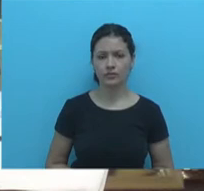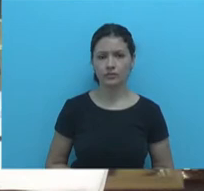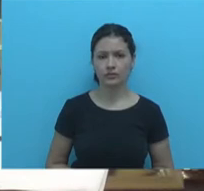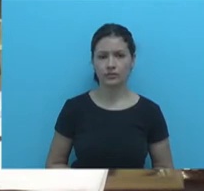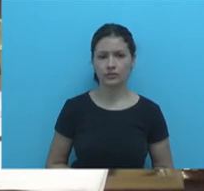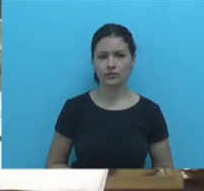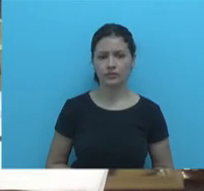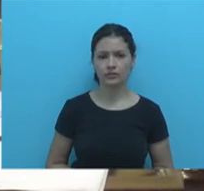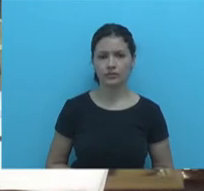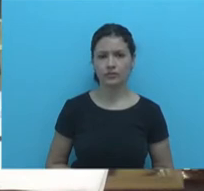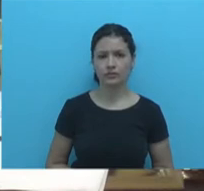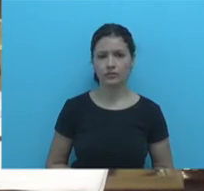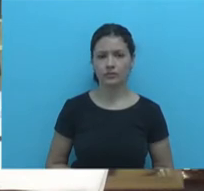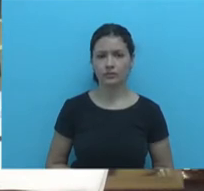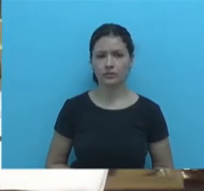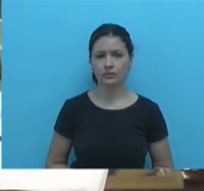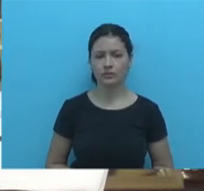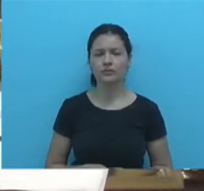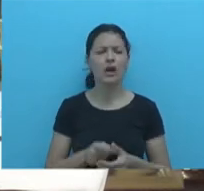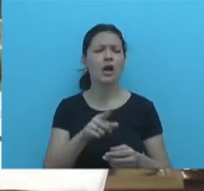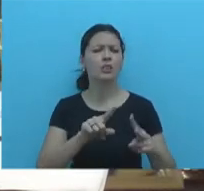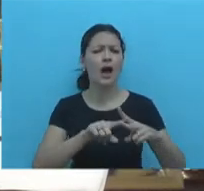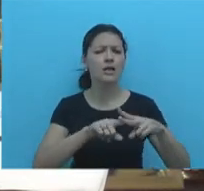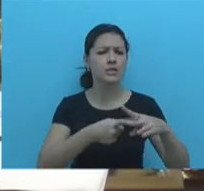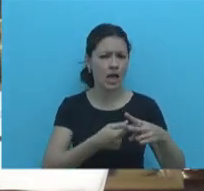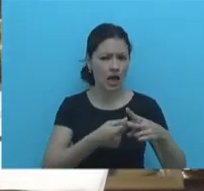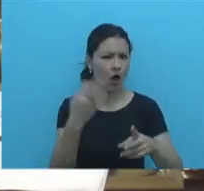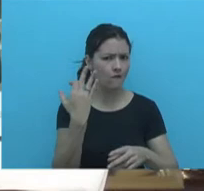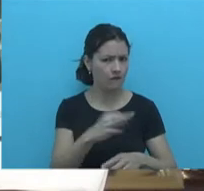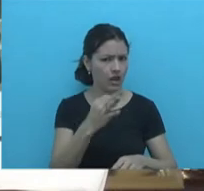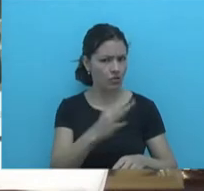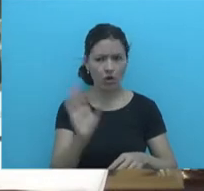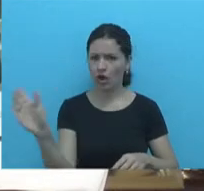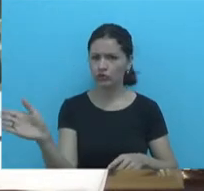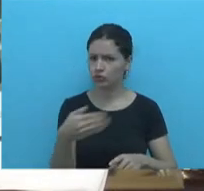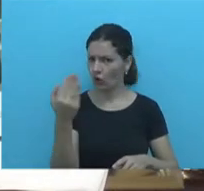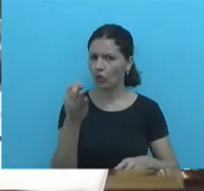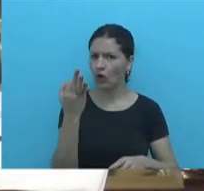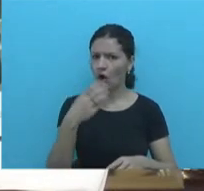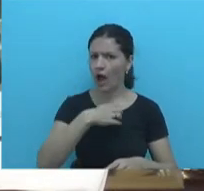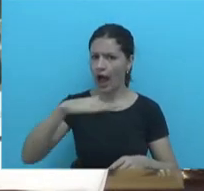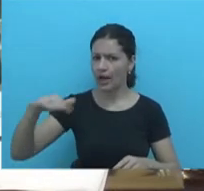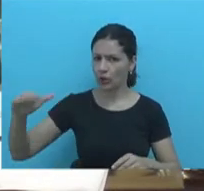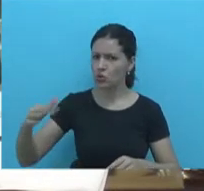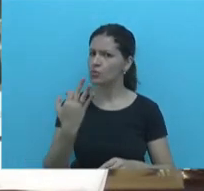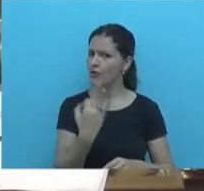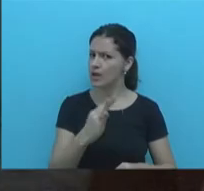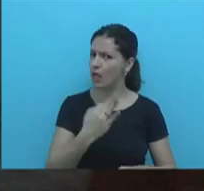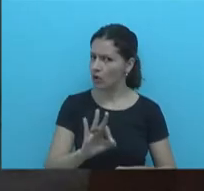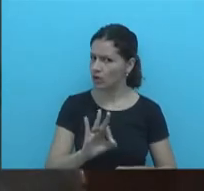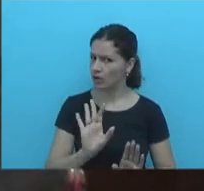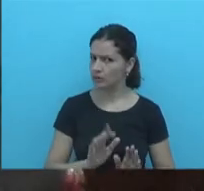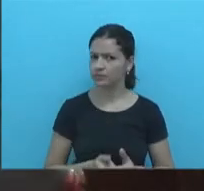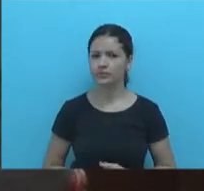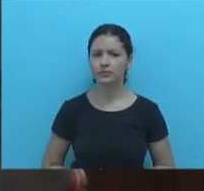Pregunta si la modalidad de los talleres es obligatoria para todos los que están cursando el último año o el anteúltimo año.